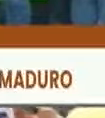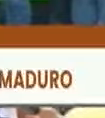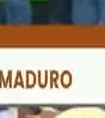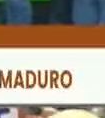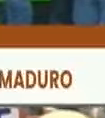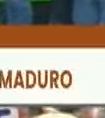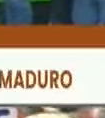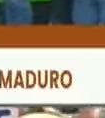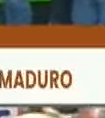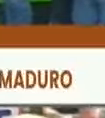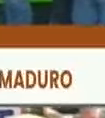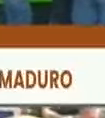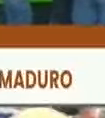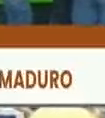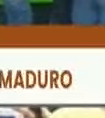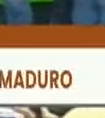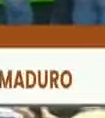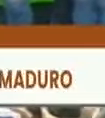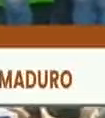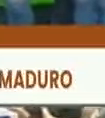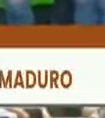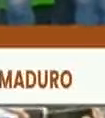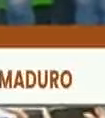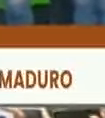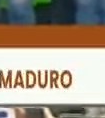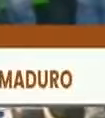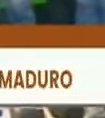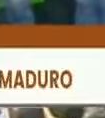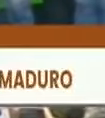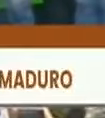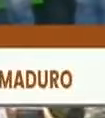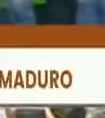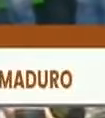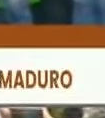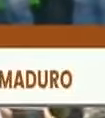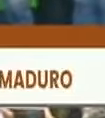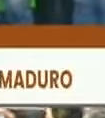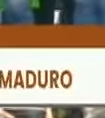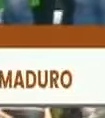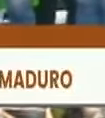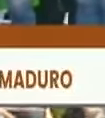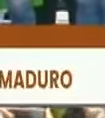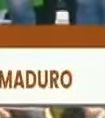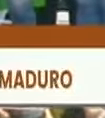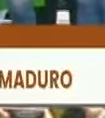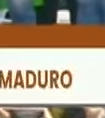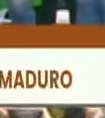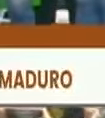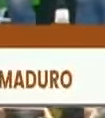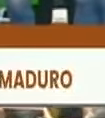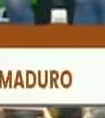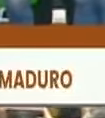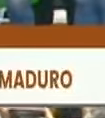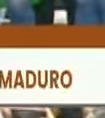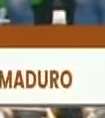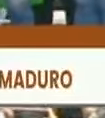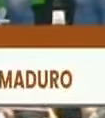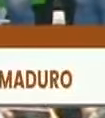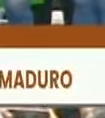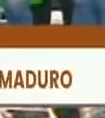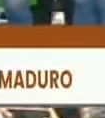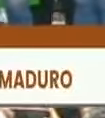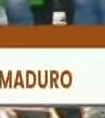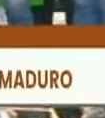que salimos 2 de mayo preparados, unidos, en batalla y en lucha para una nueva victoria este